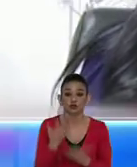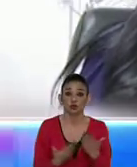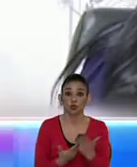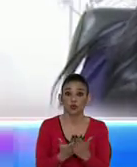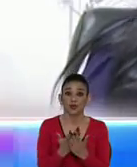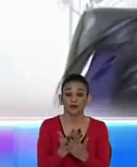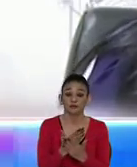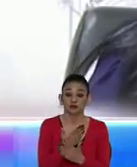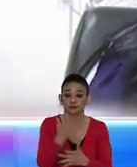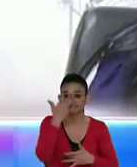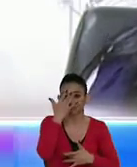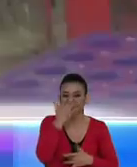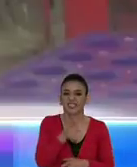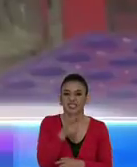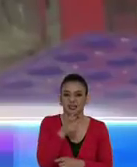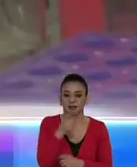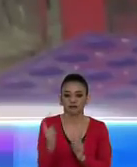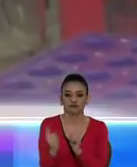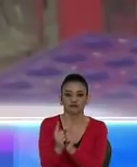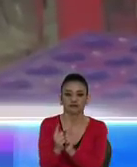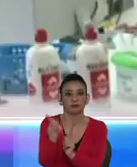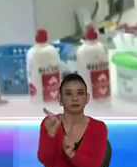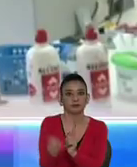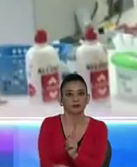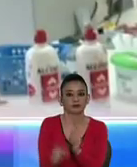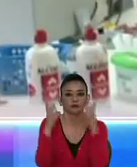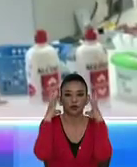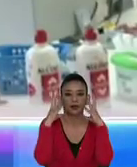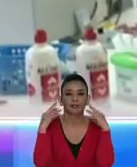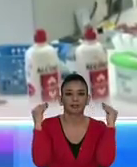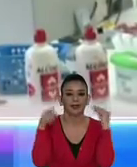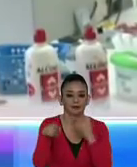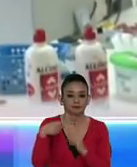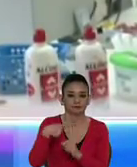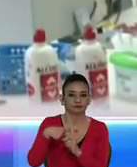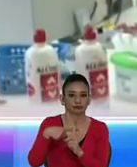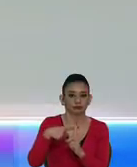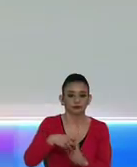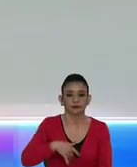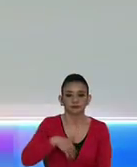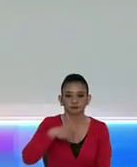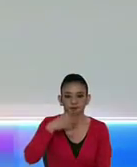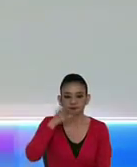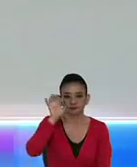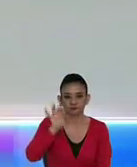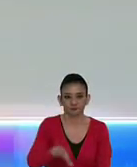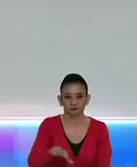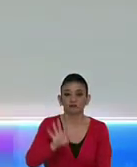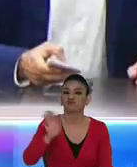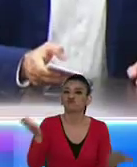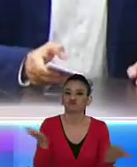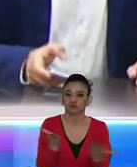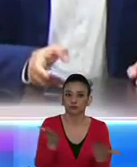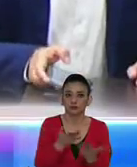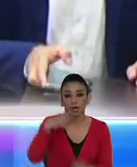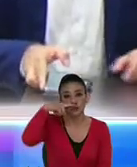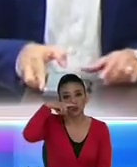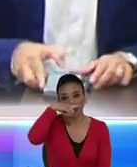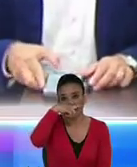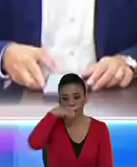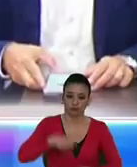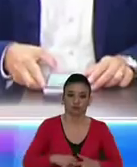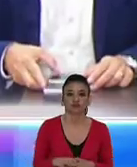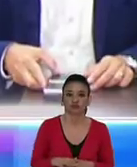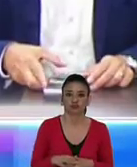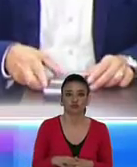que estuvieron en contacto con el ciudadano holandés que dio positivo para COVID-19 en Sucumbíos. De esta manera, los